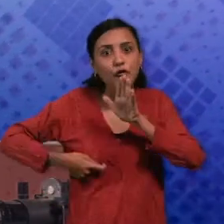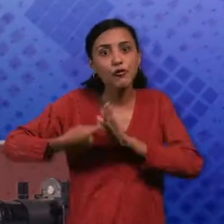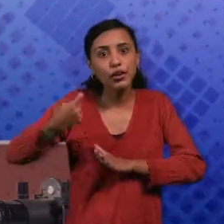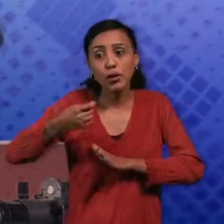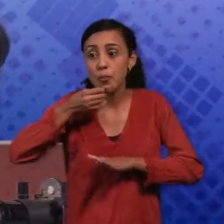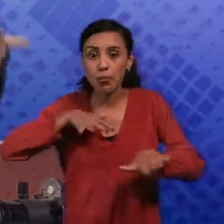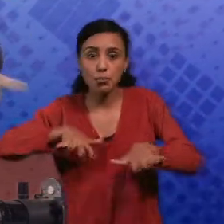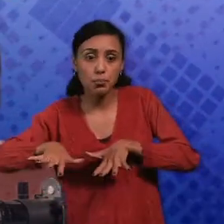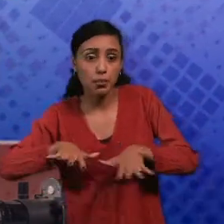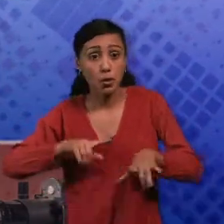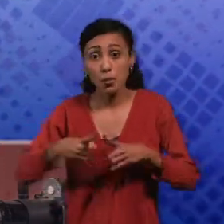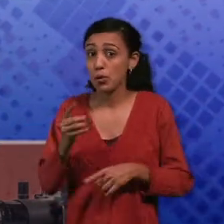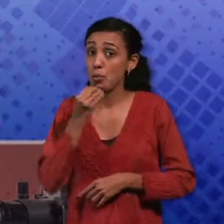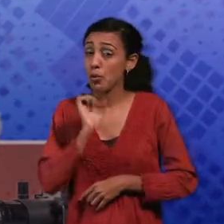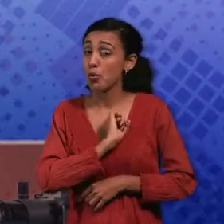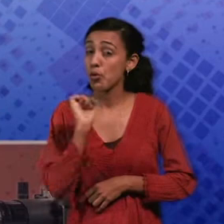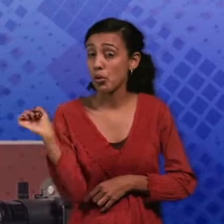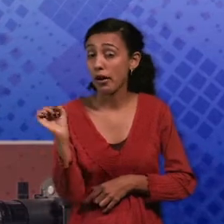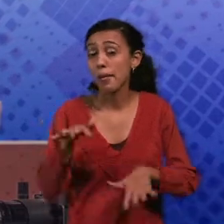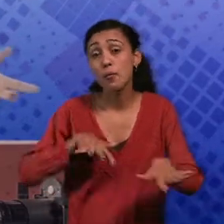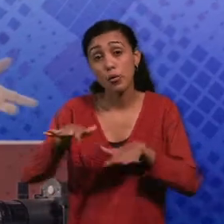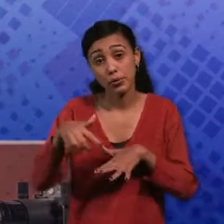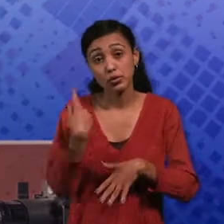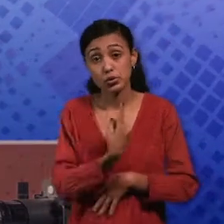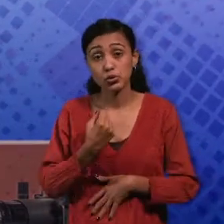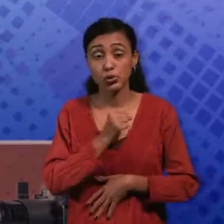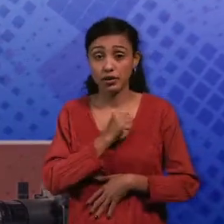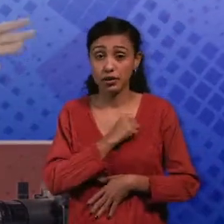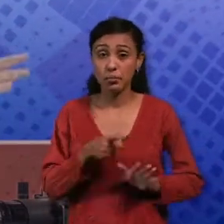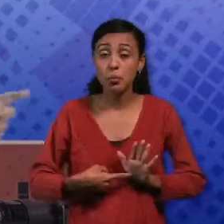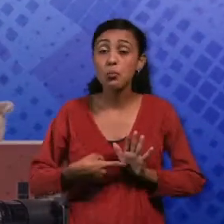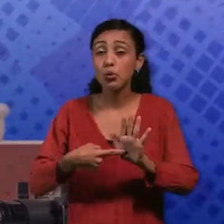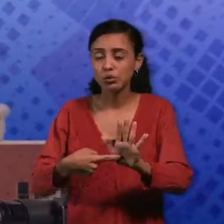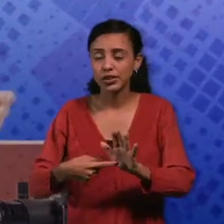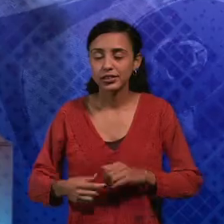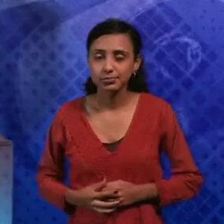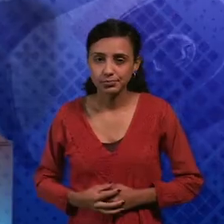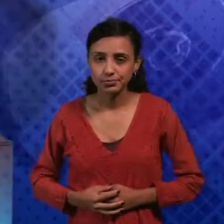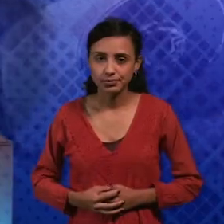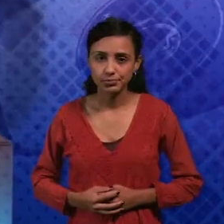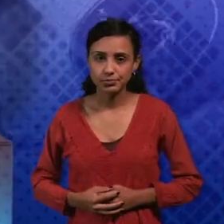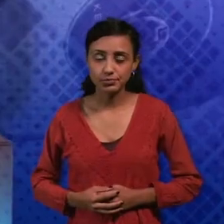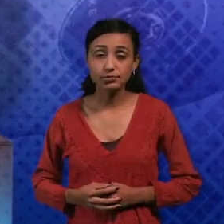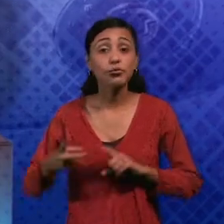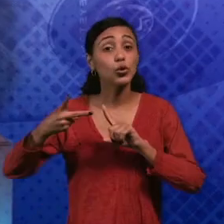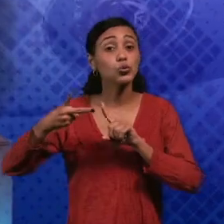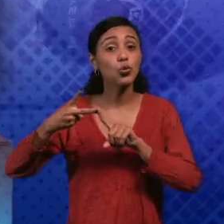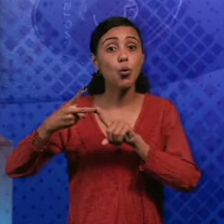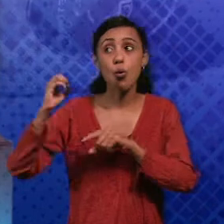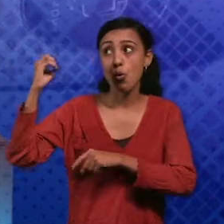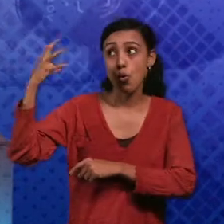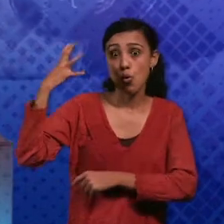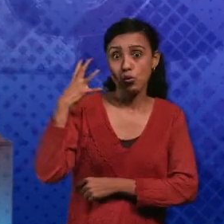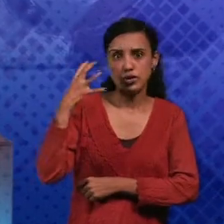se mueva de lugar porque no vamos a lograr el efecto de movimiento que queremos mostrar con sea lo que sea que estemos animando. Dos, las luces.